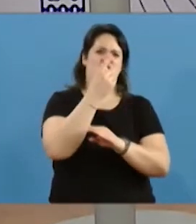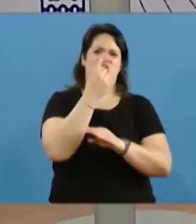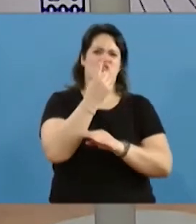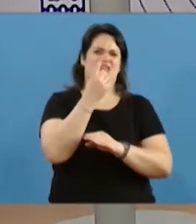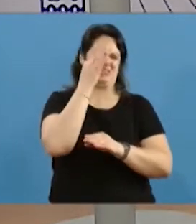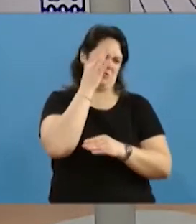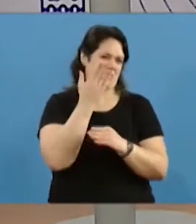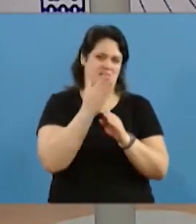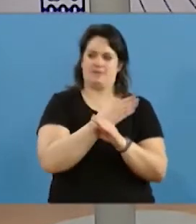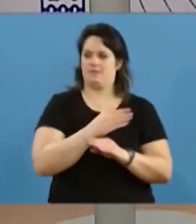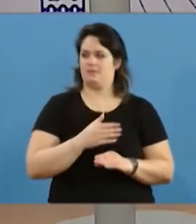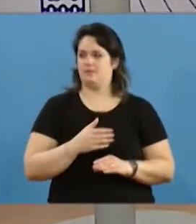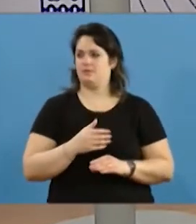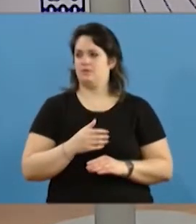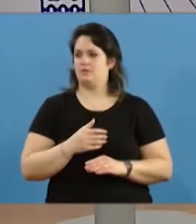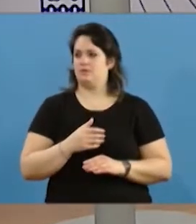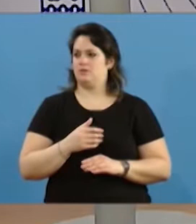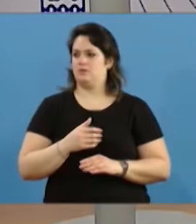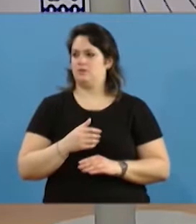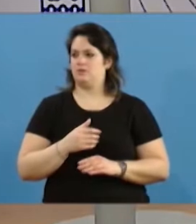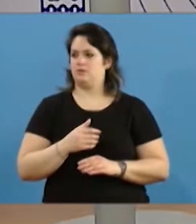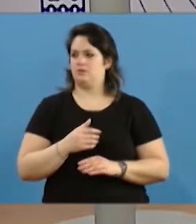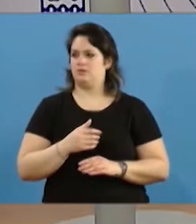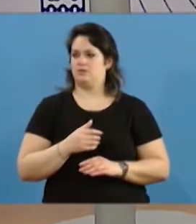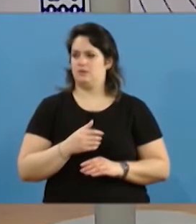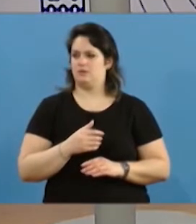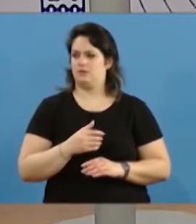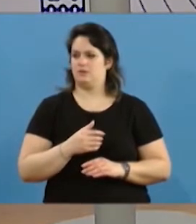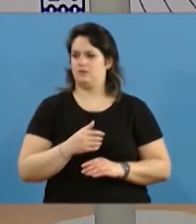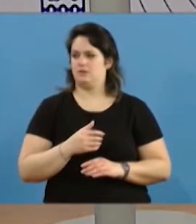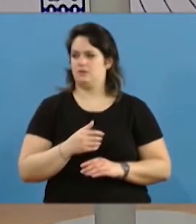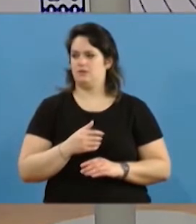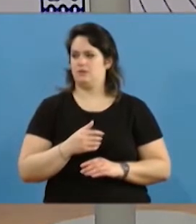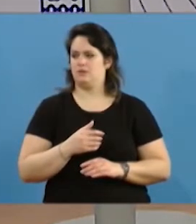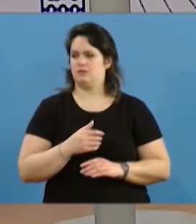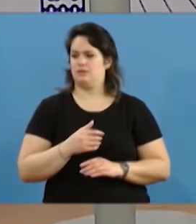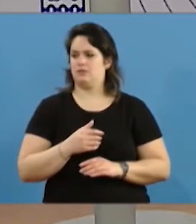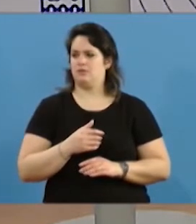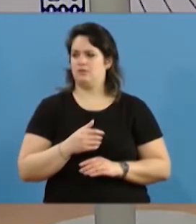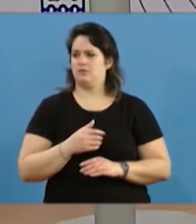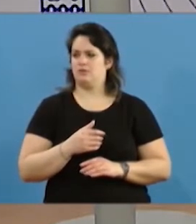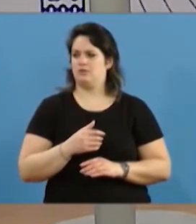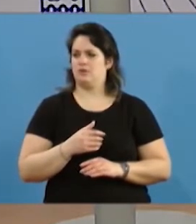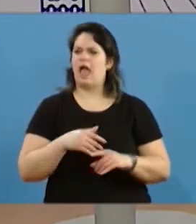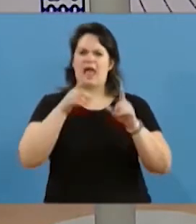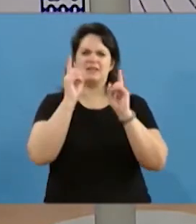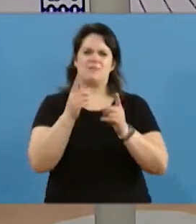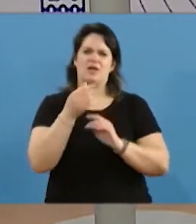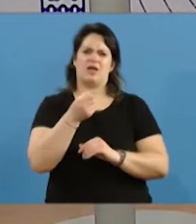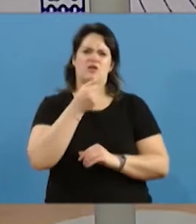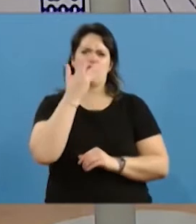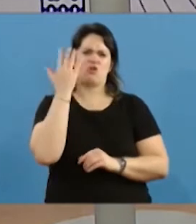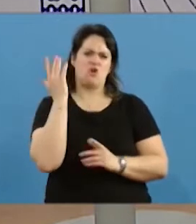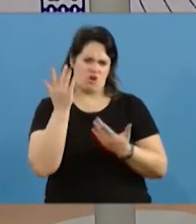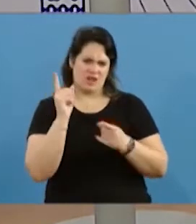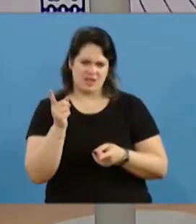los otros. Señor, ¿y puedo colorear también las barras? ¿Puedo usar colores? Puedo también usar